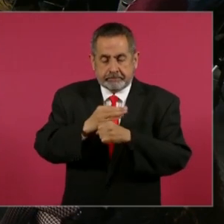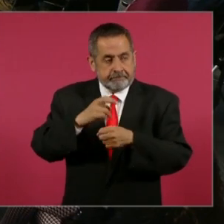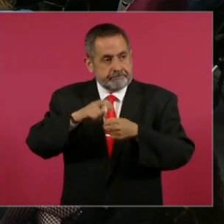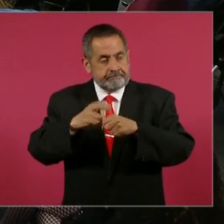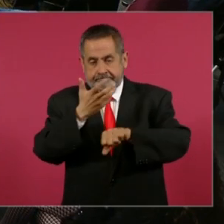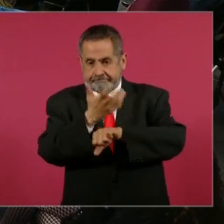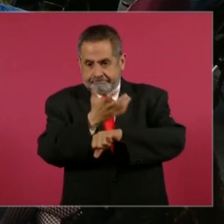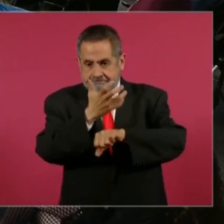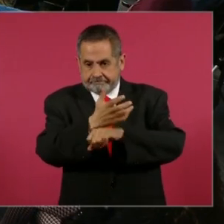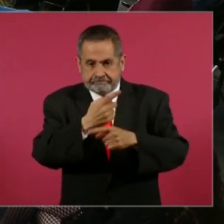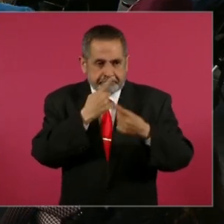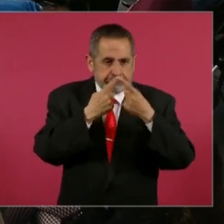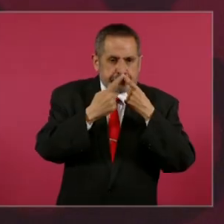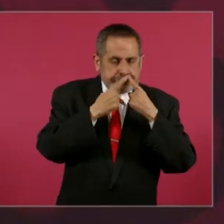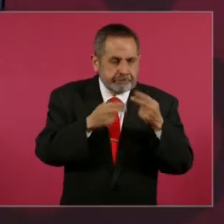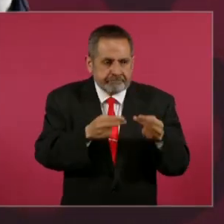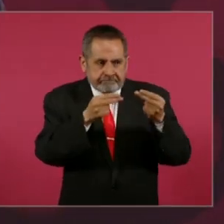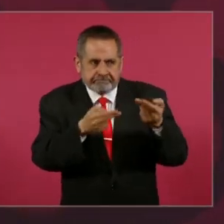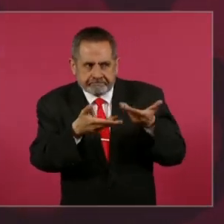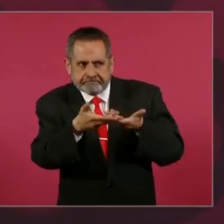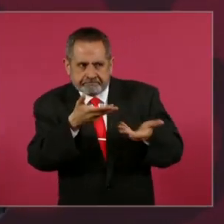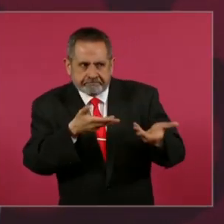Unidos